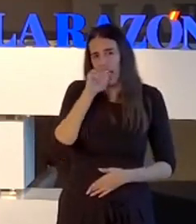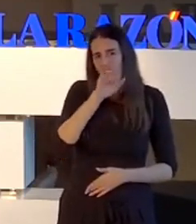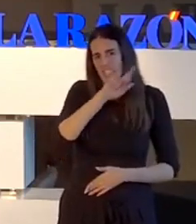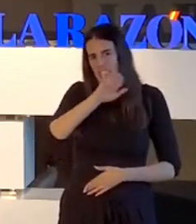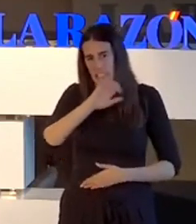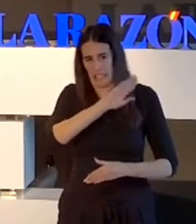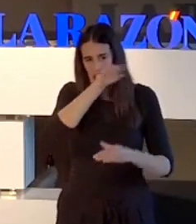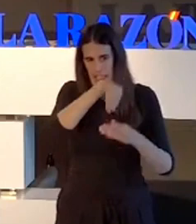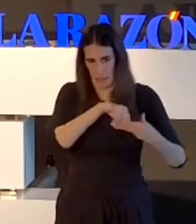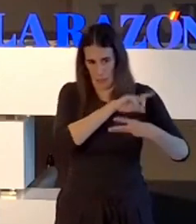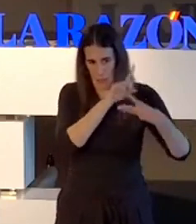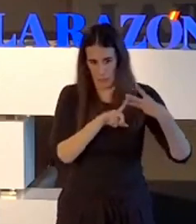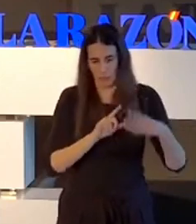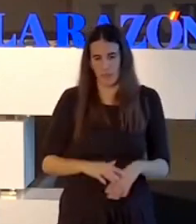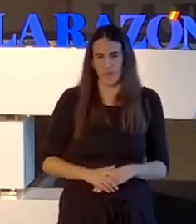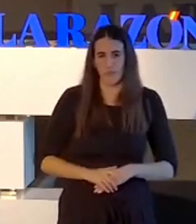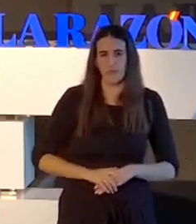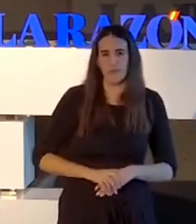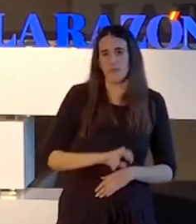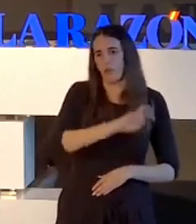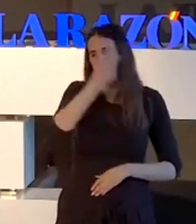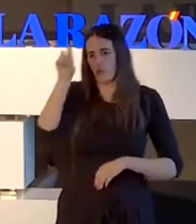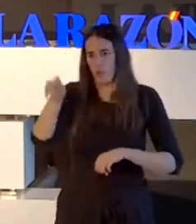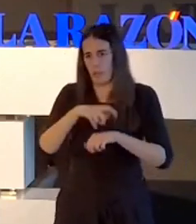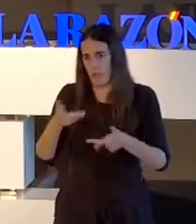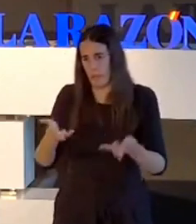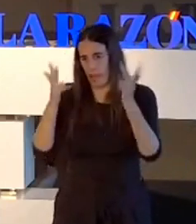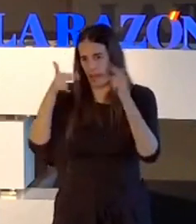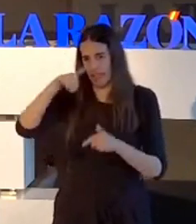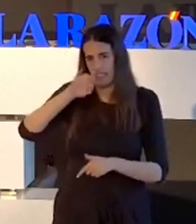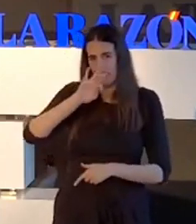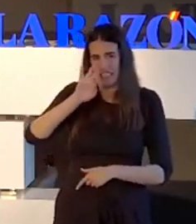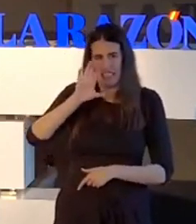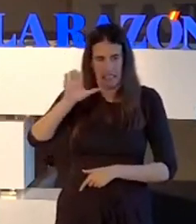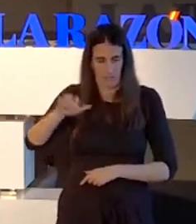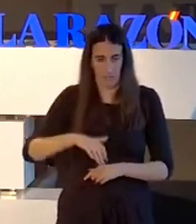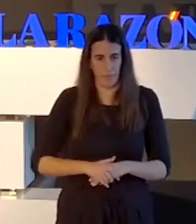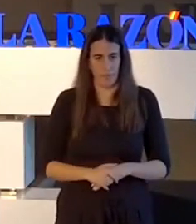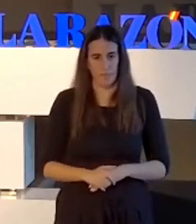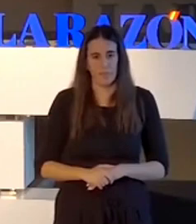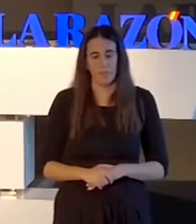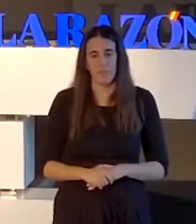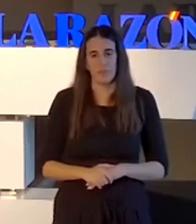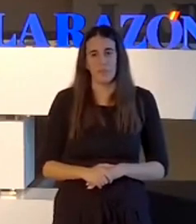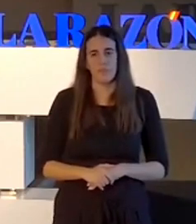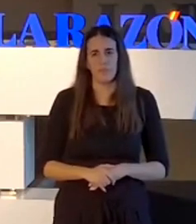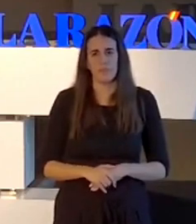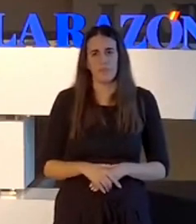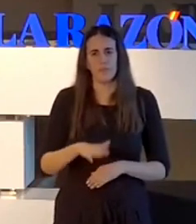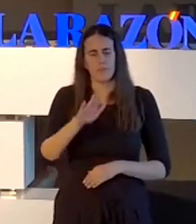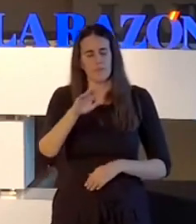dio usted tiene los minarquista no sé podríamos poner a mises y en un momento dice dice